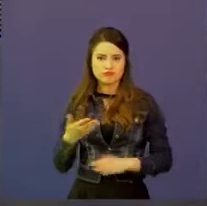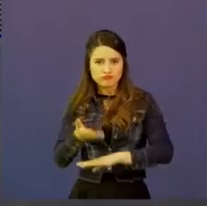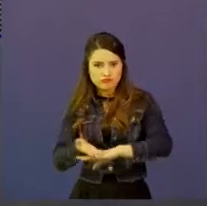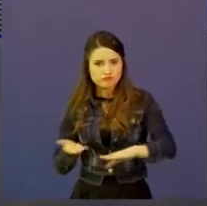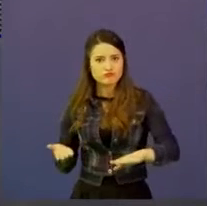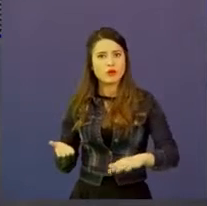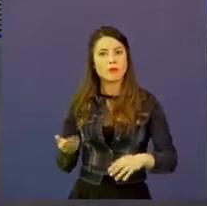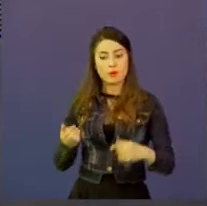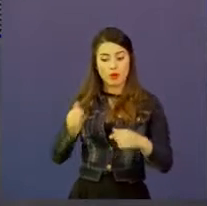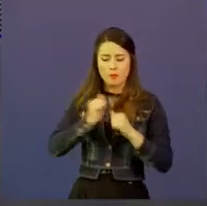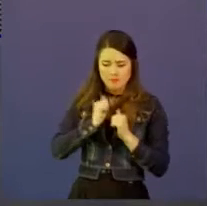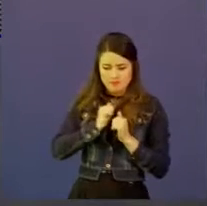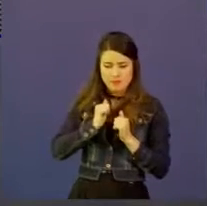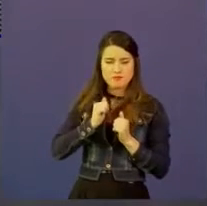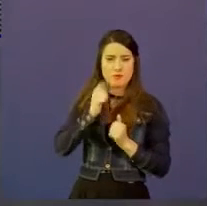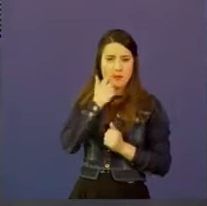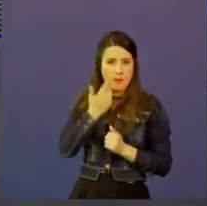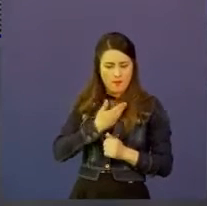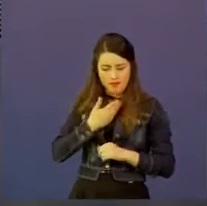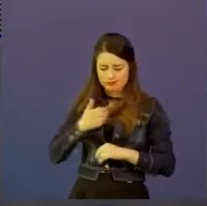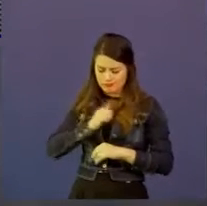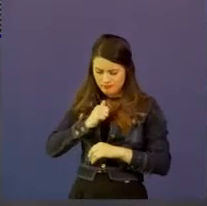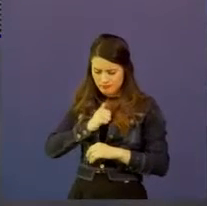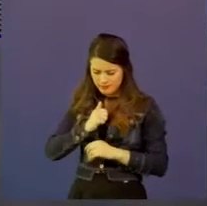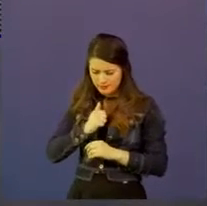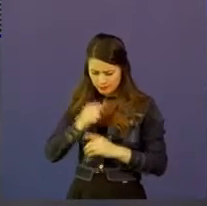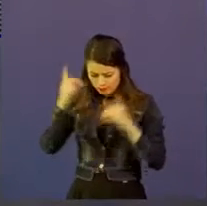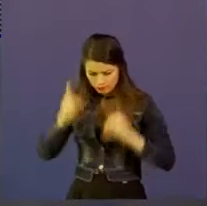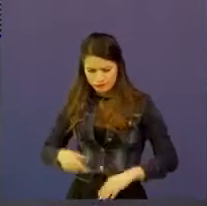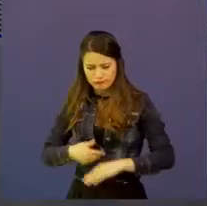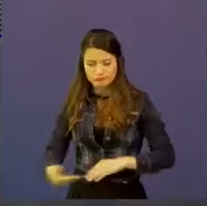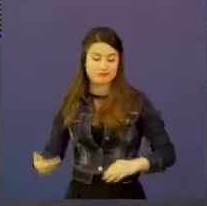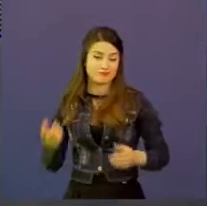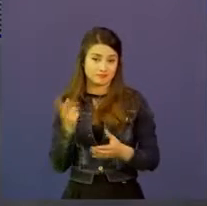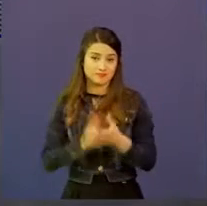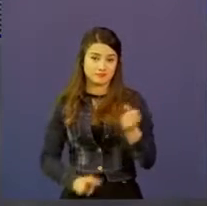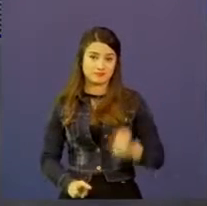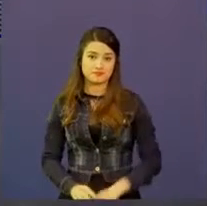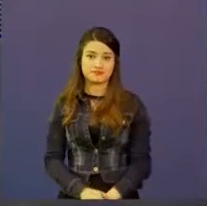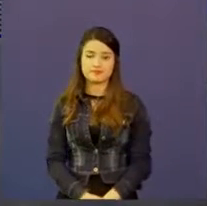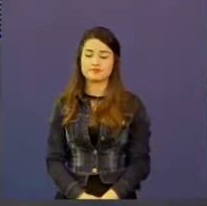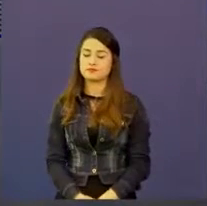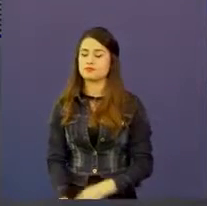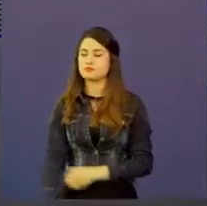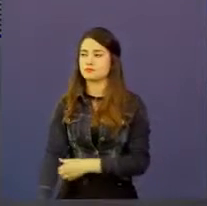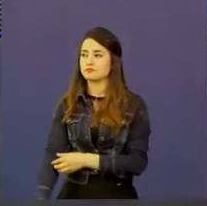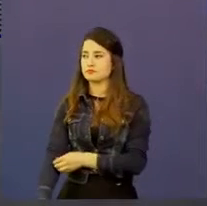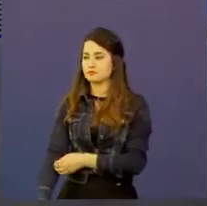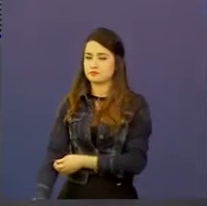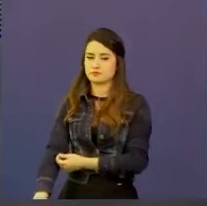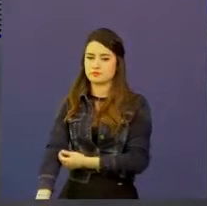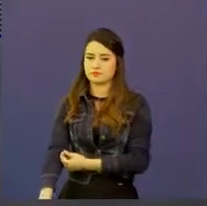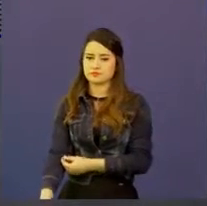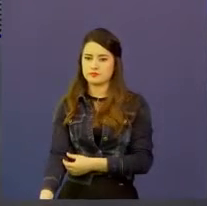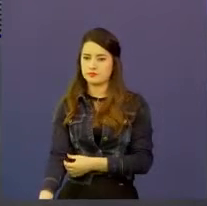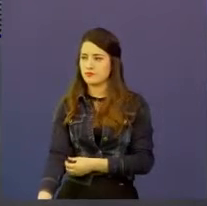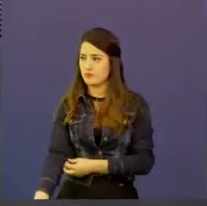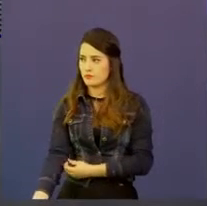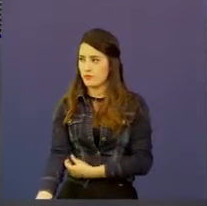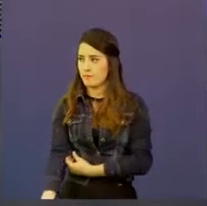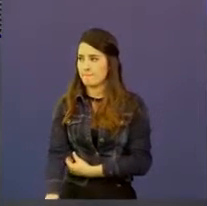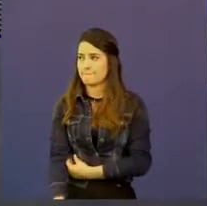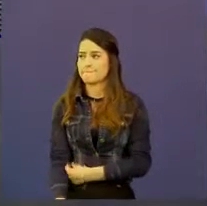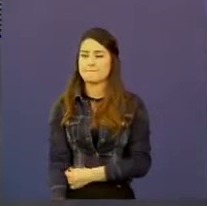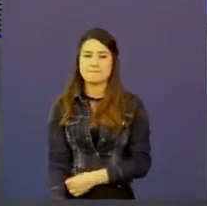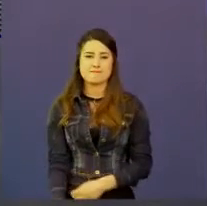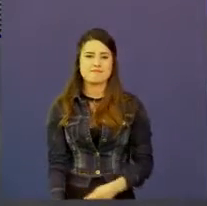lograrlos y cumplirlos, y esa es la mejor satisfacción que podemos hacer. Bueno, nosotros queremos contarle a toda la comunidad que nos acompaña el